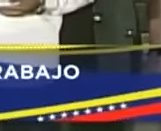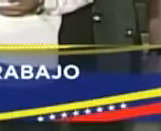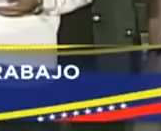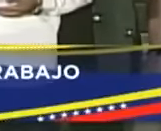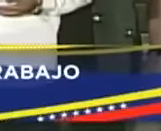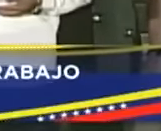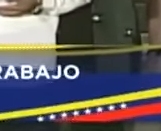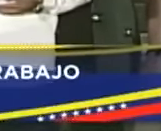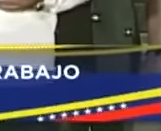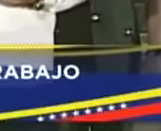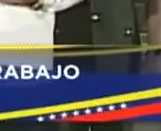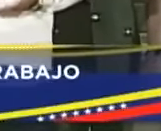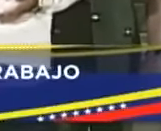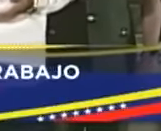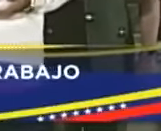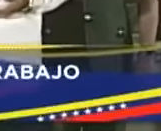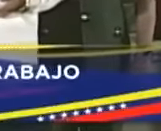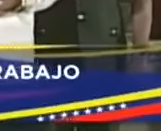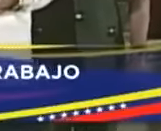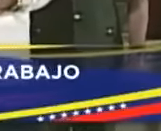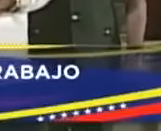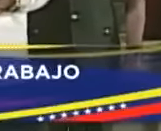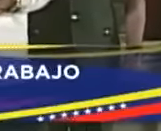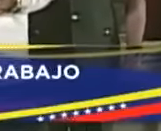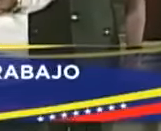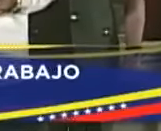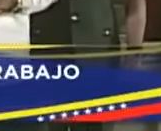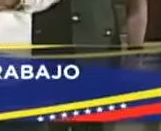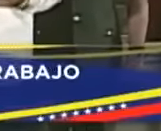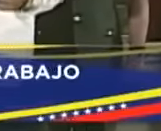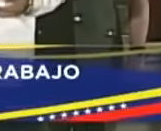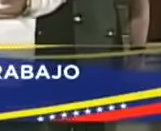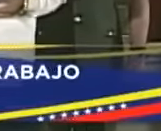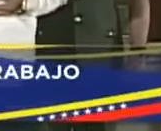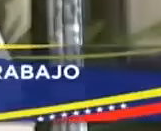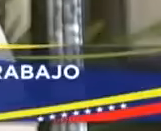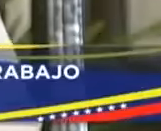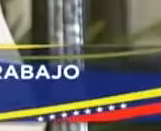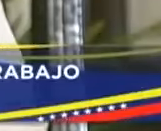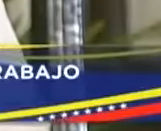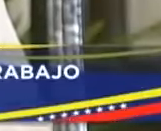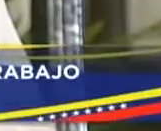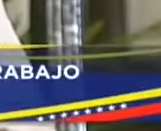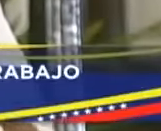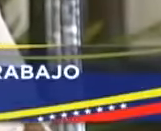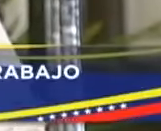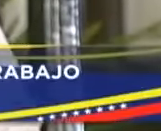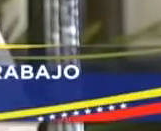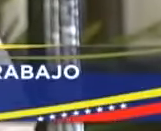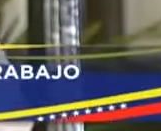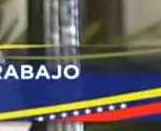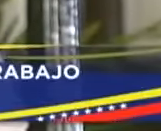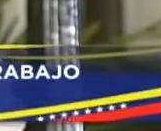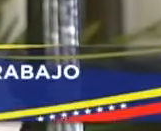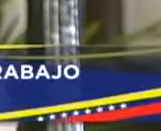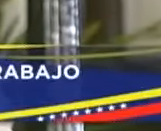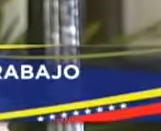y las nuevas oportunidades que se abren en todos los campos del